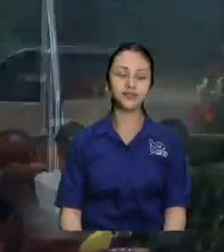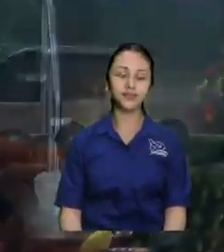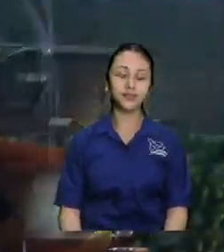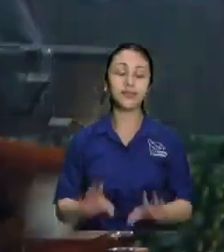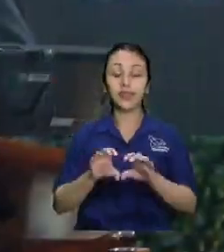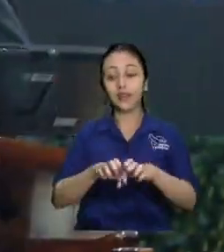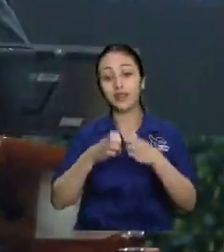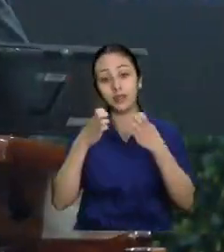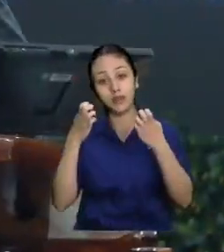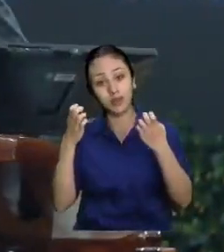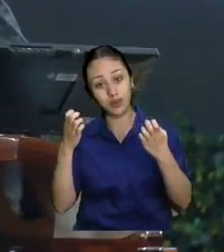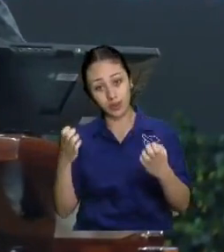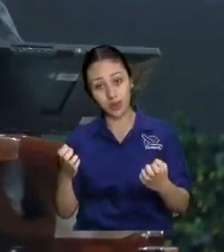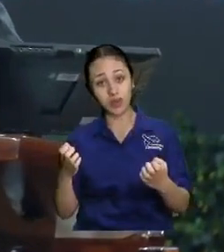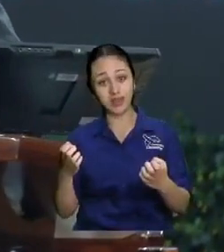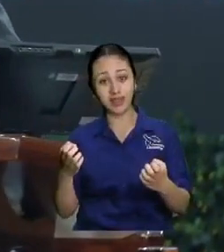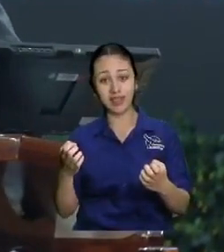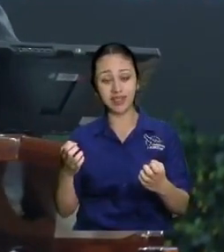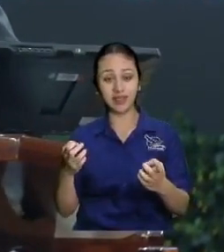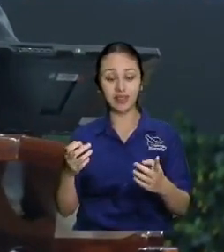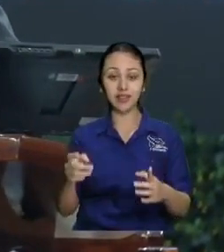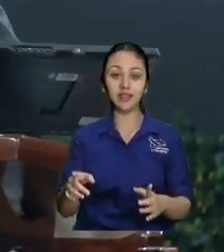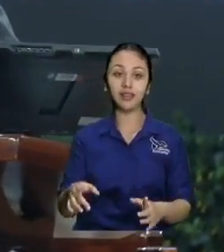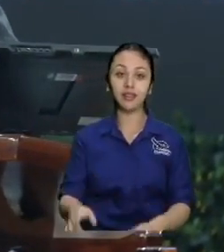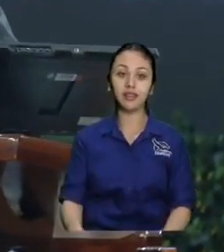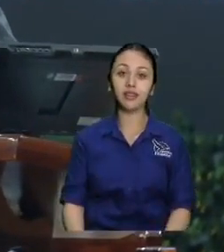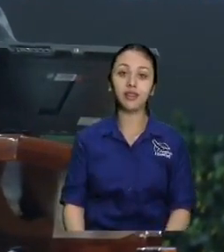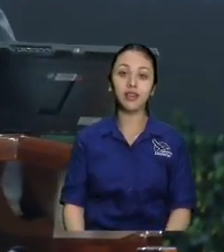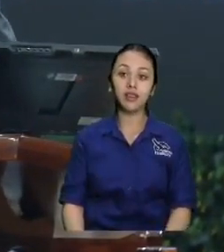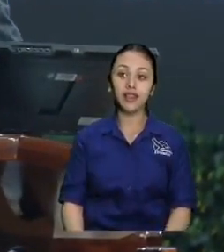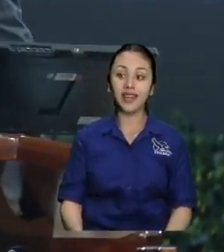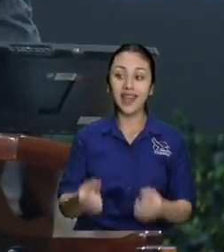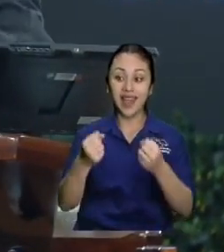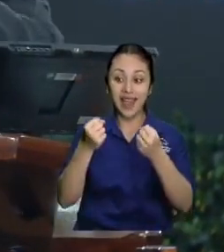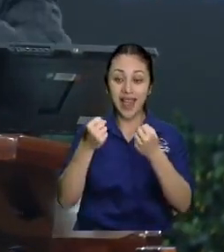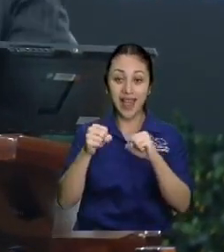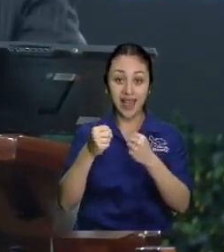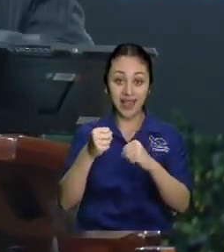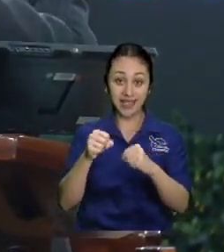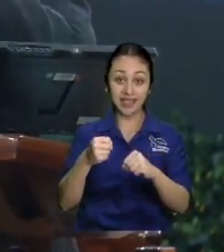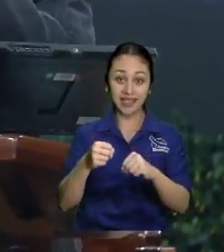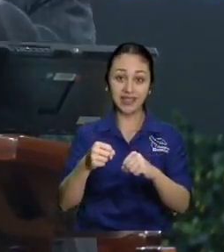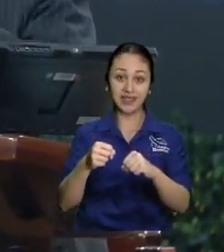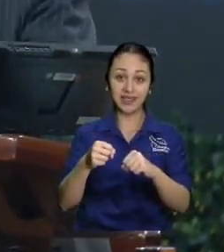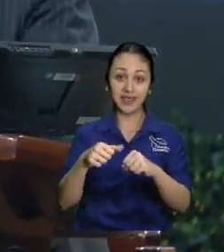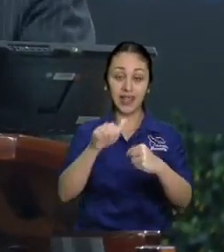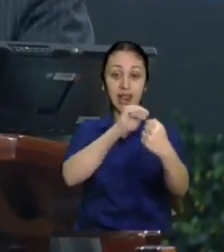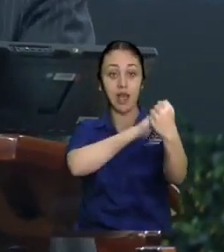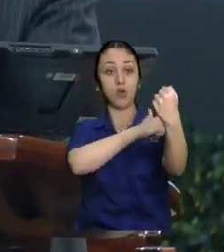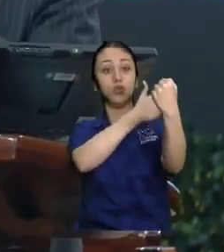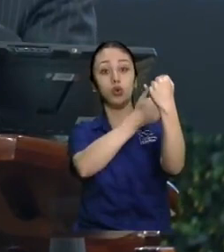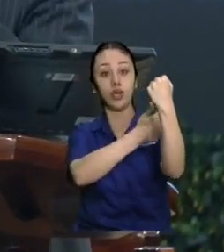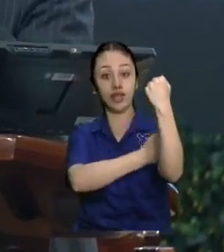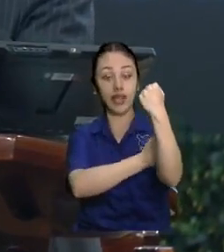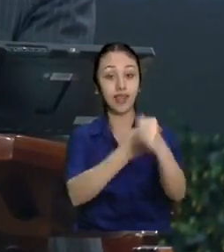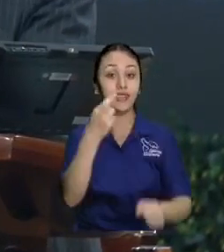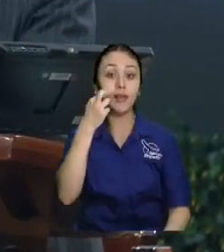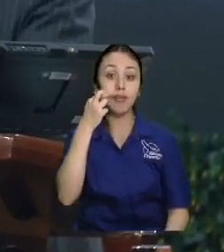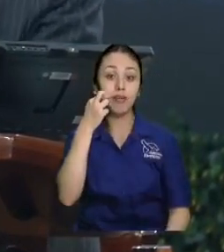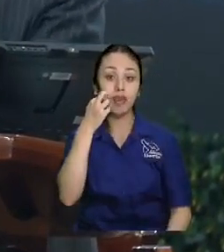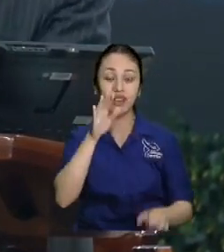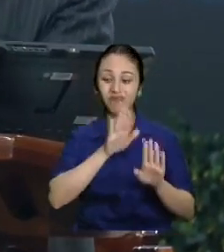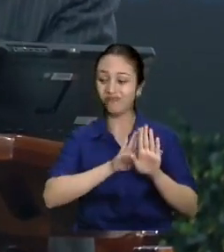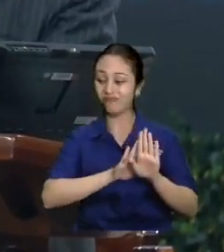Y entonces vulneran la autoridad que Dios le dio al padre para reprender y para castigar y